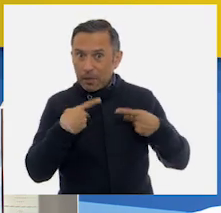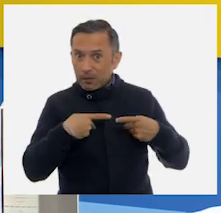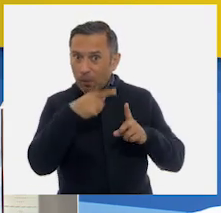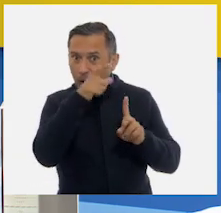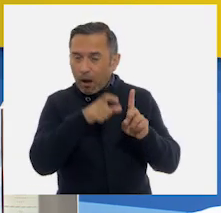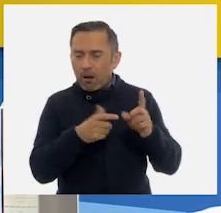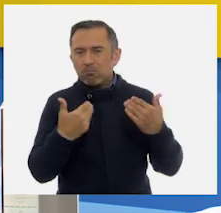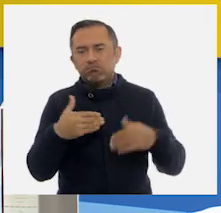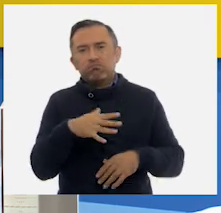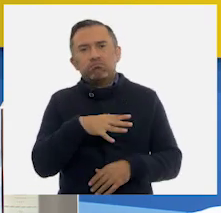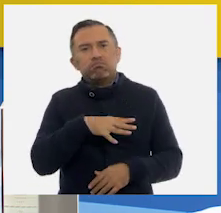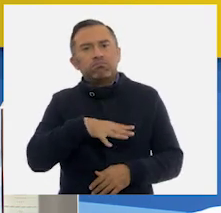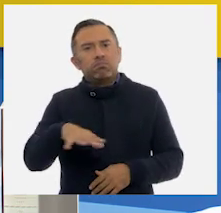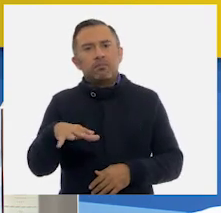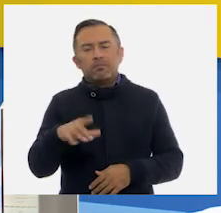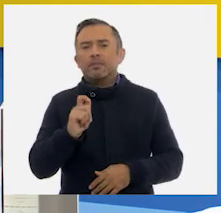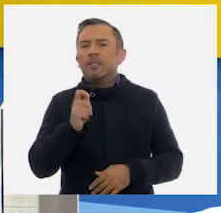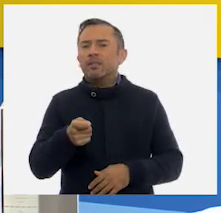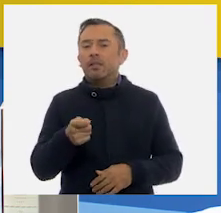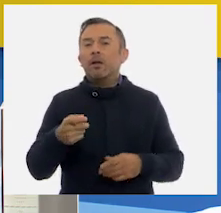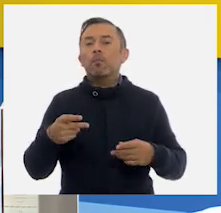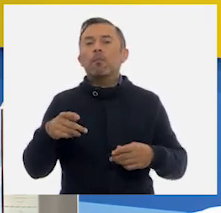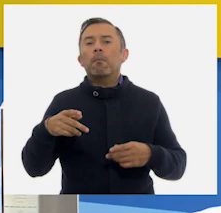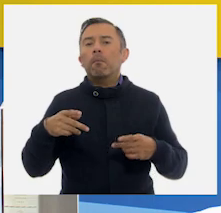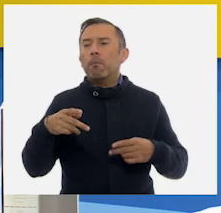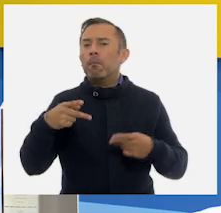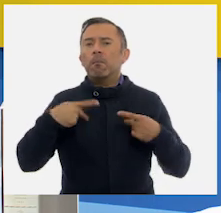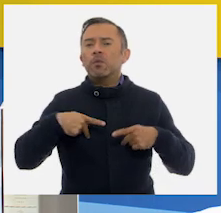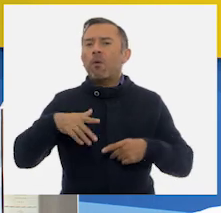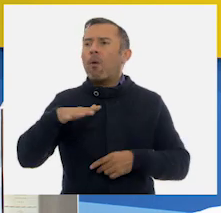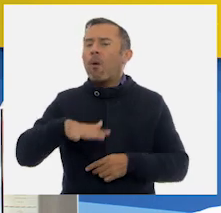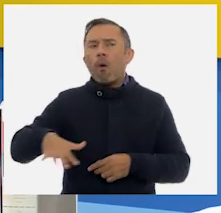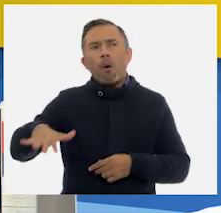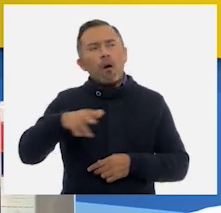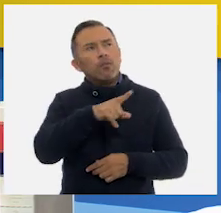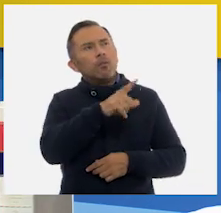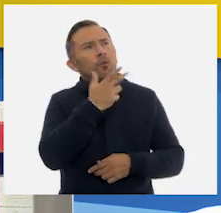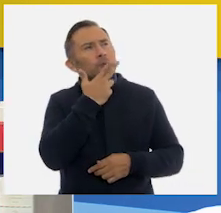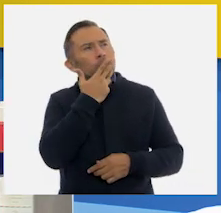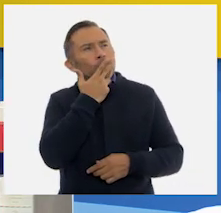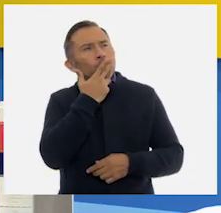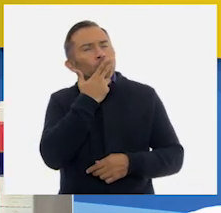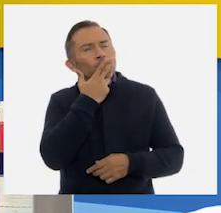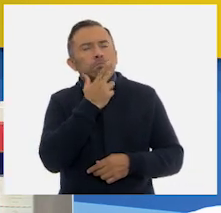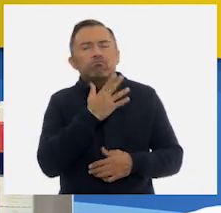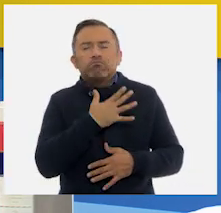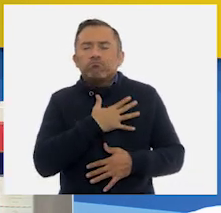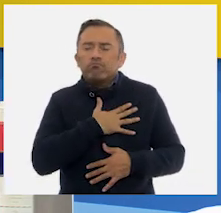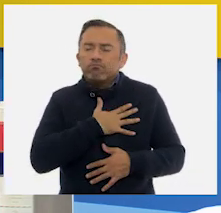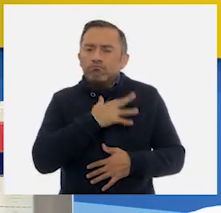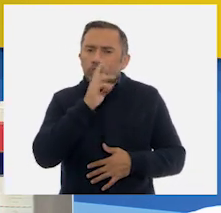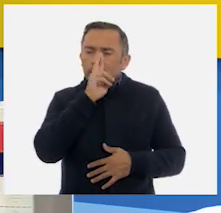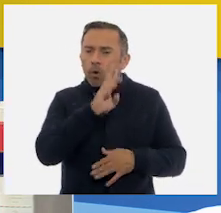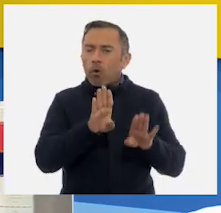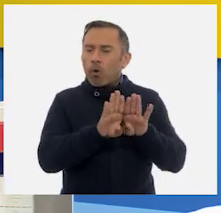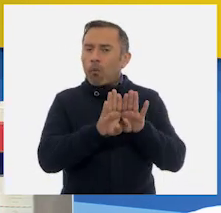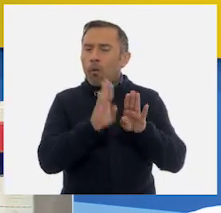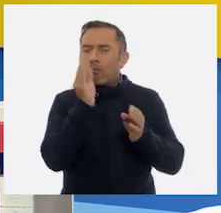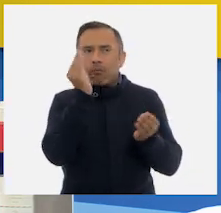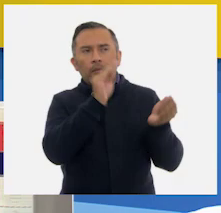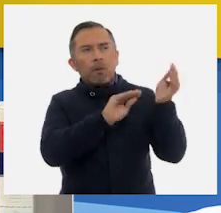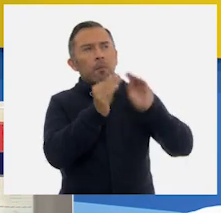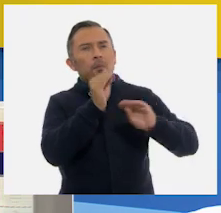la manera en que el pueblo se ha apropiado de él y sin darse cuenta ha ido creando una especie de mitología